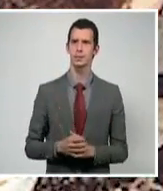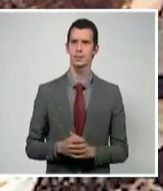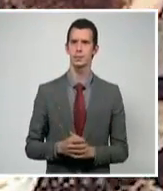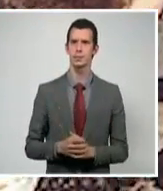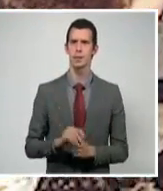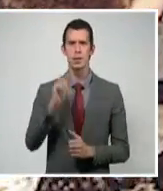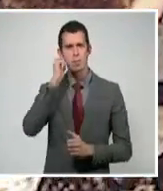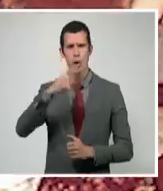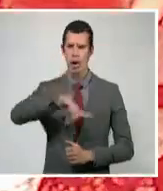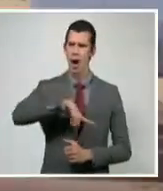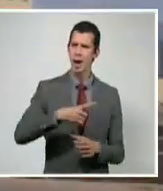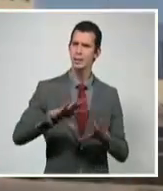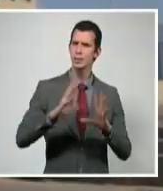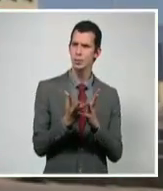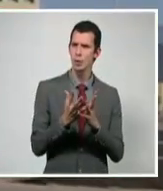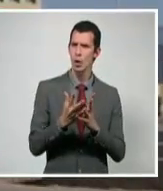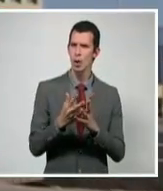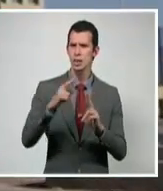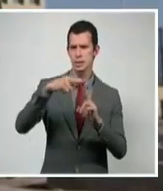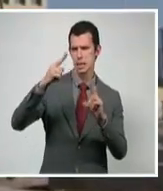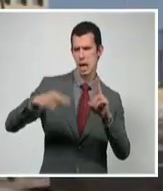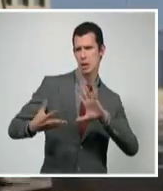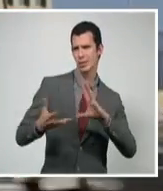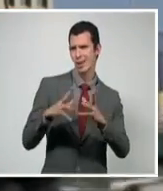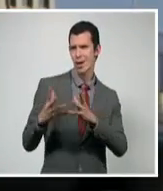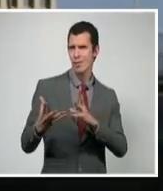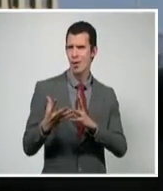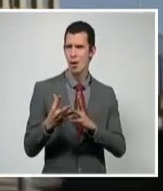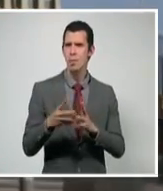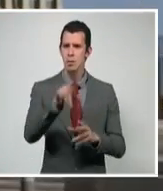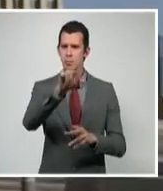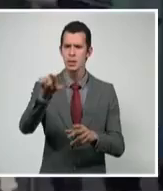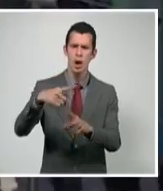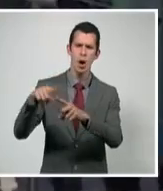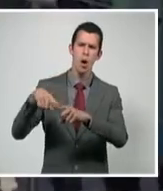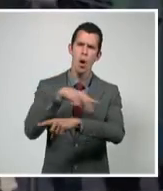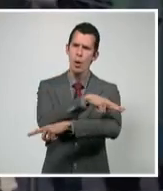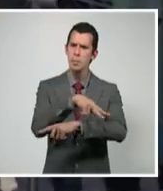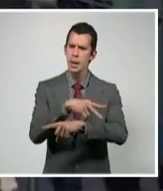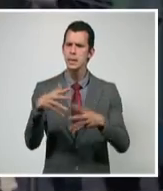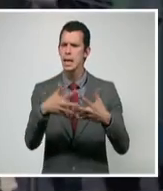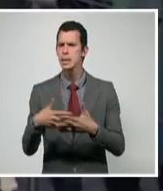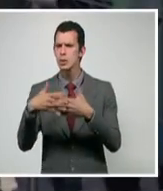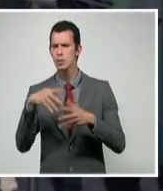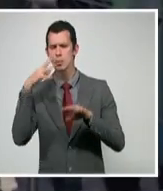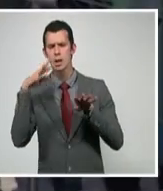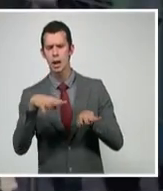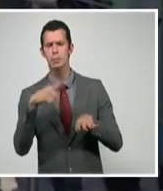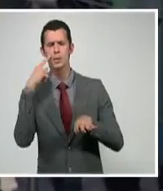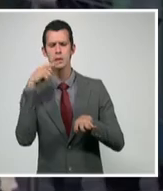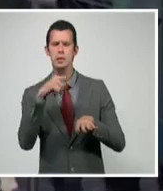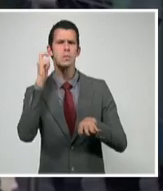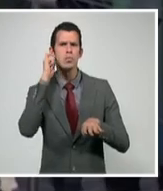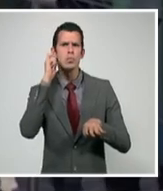discurso crítico, le granjearon desde los 90 la atención de la sección de intereses de los Estados Unidos en